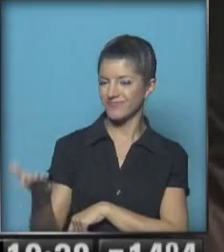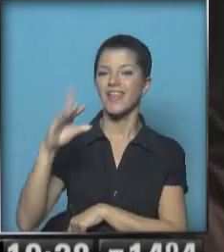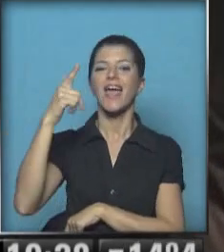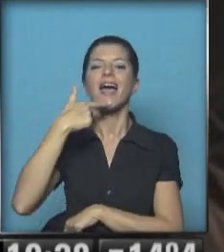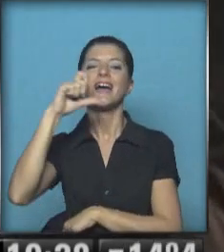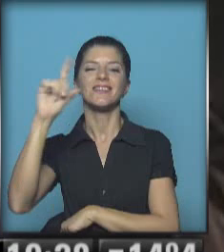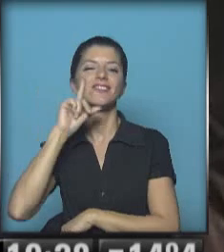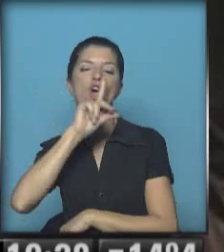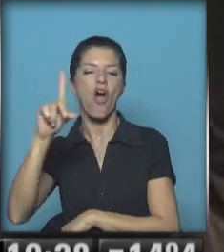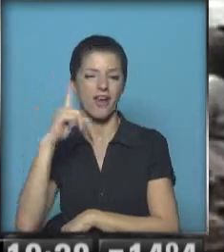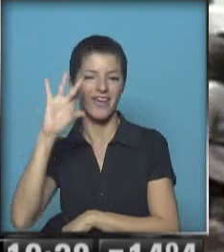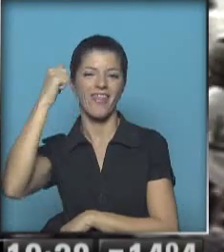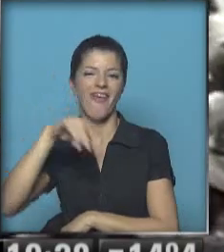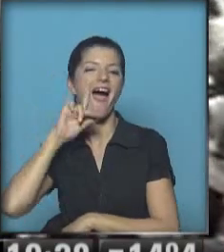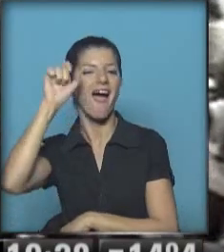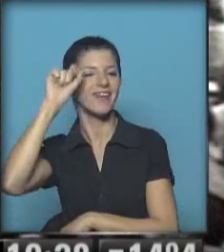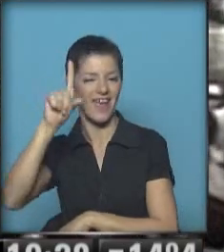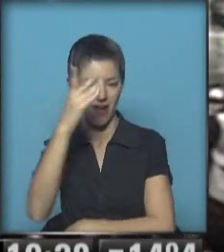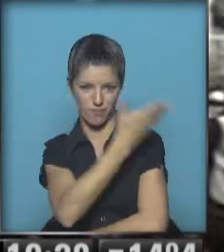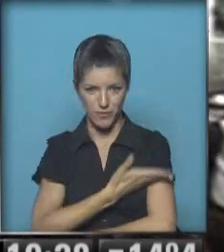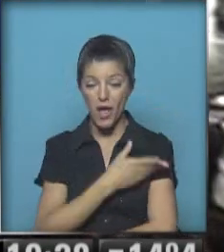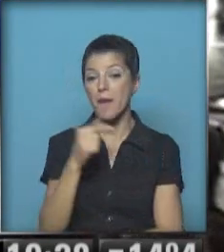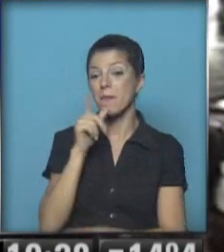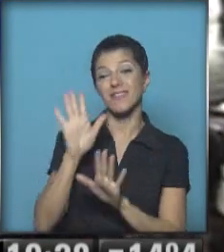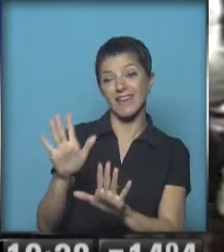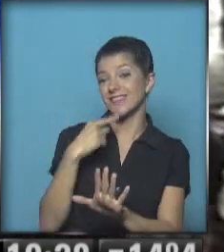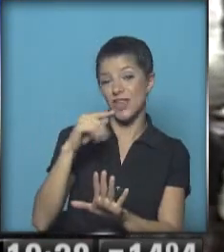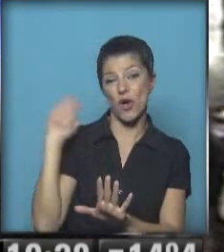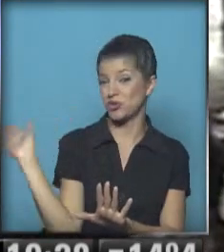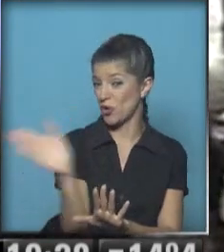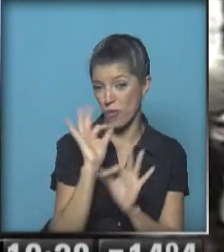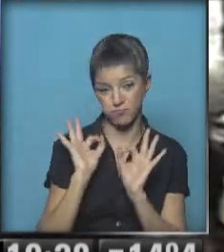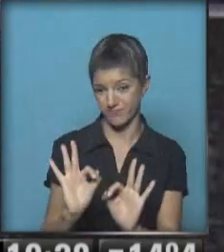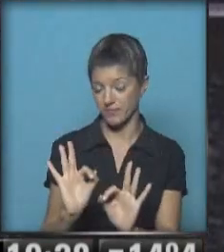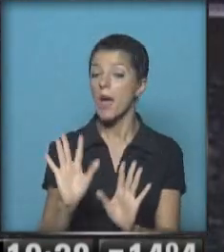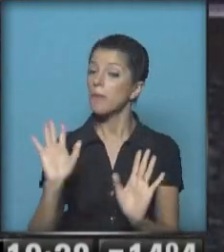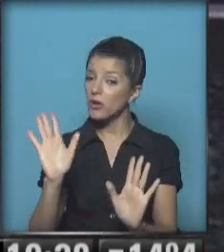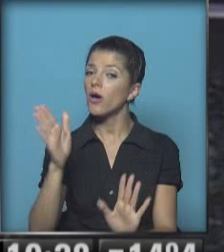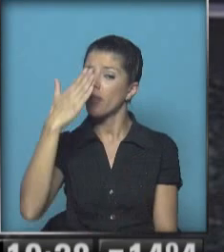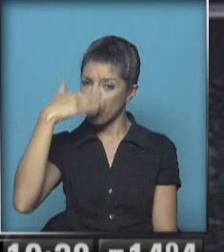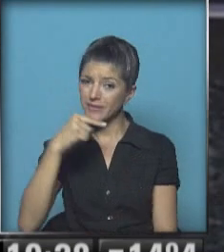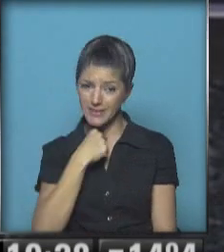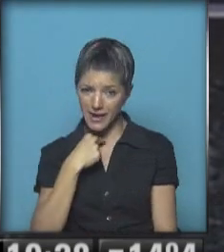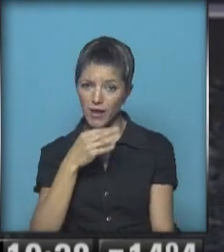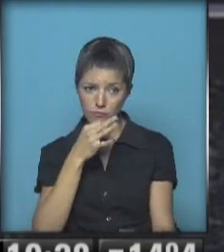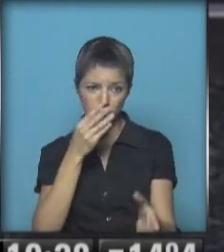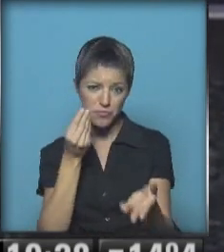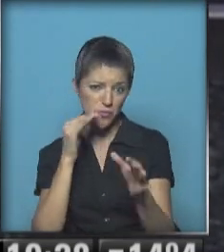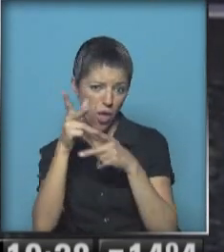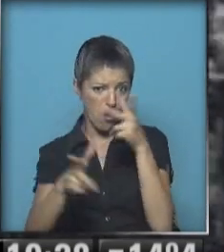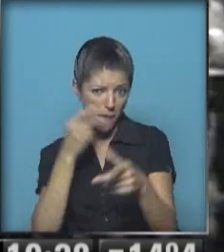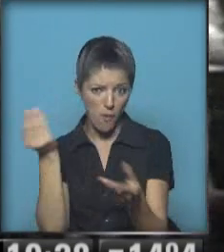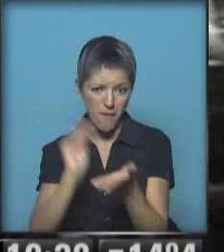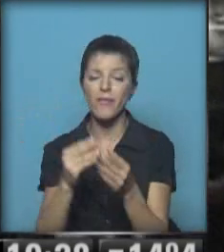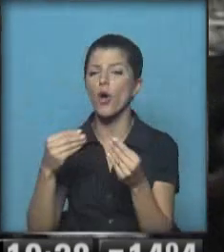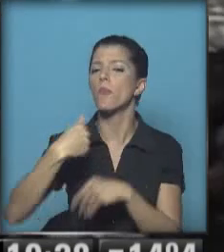Scioli. Yo creo que con eso digo todo, pero después si quieren hablaremos más de cómo nos vamos a llevar.